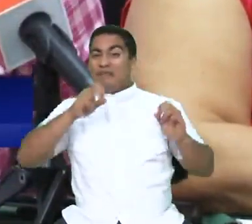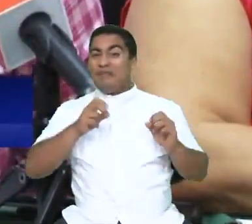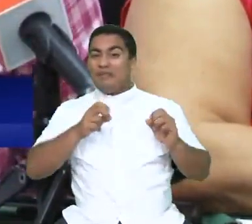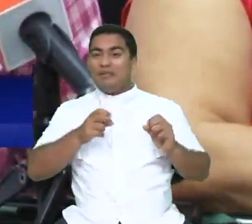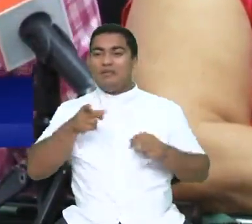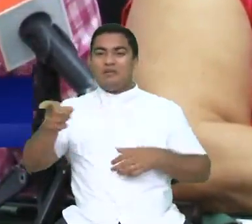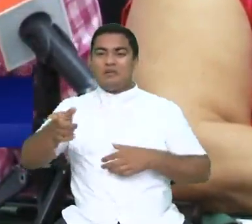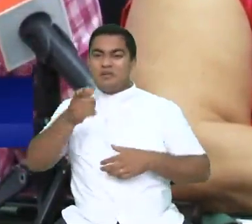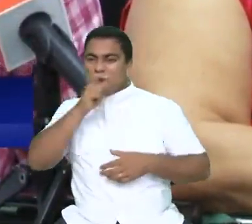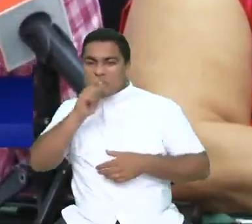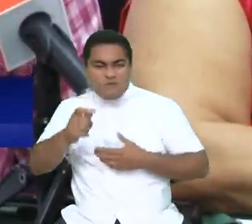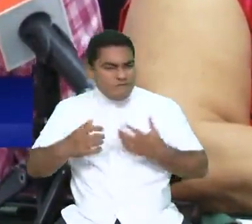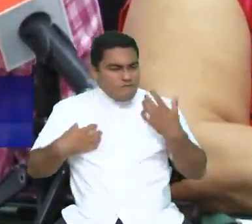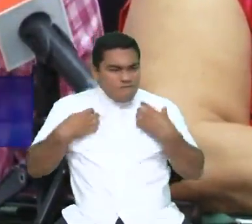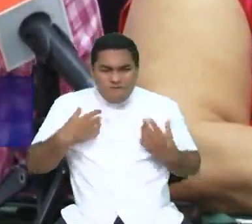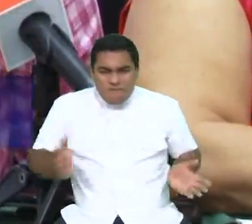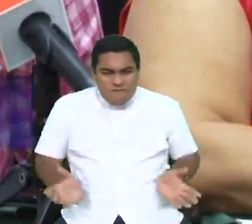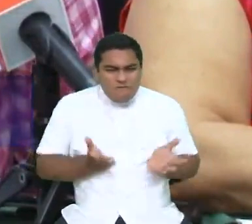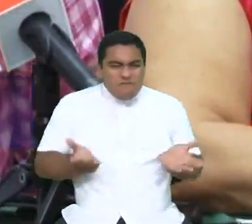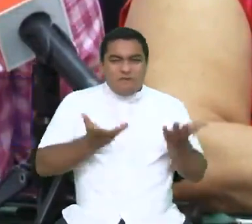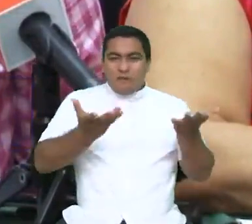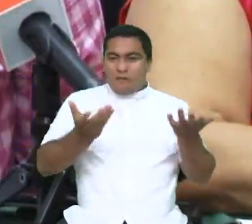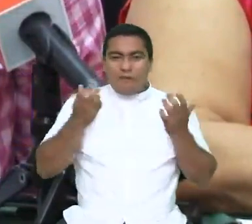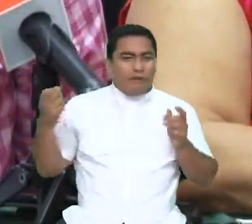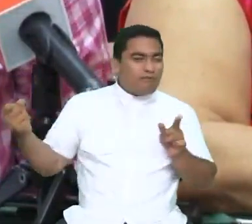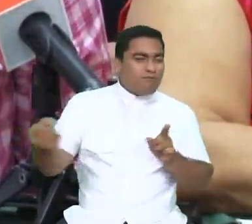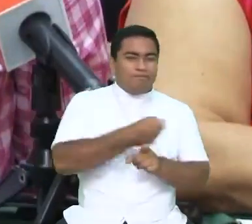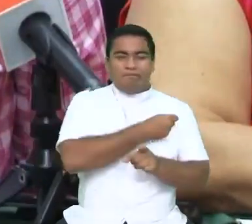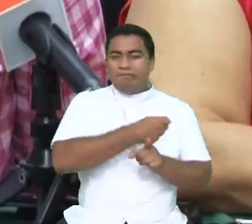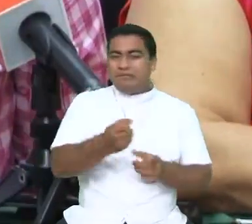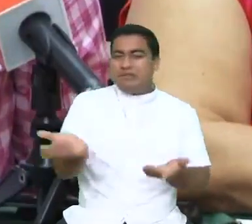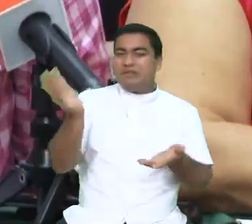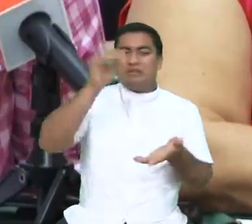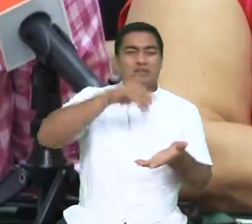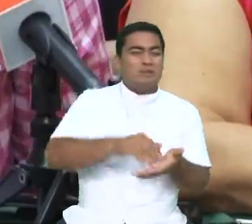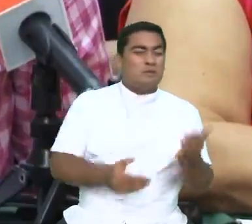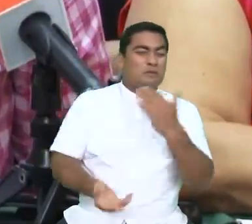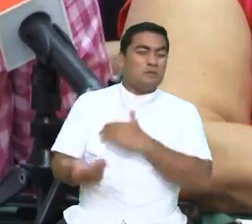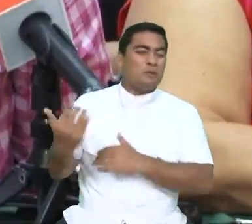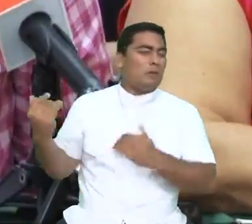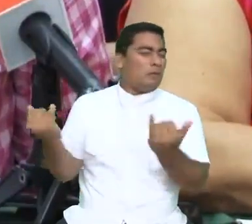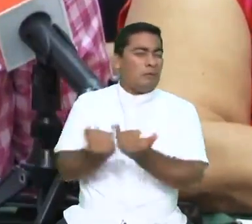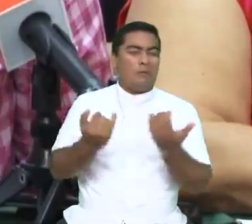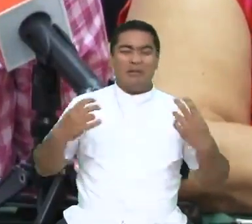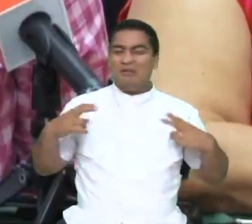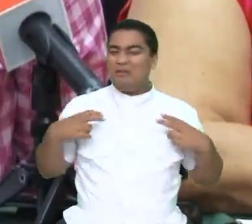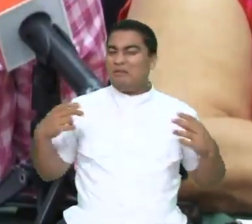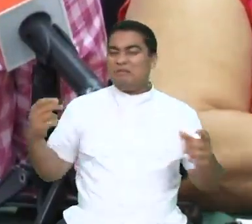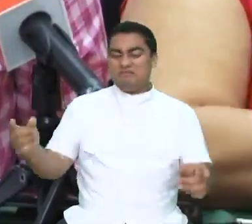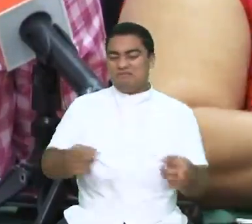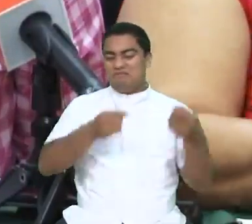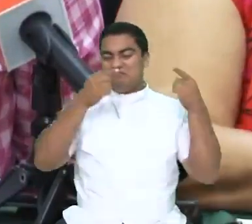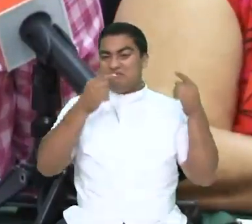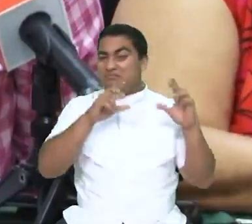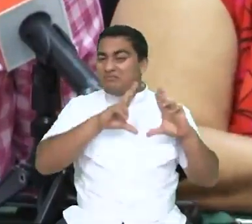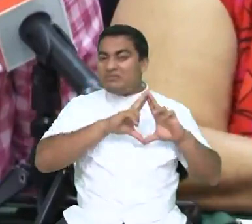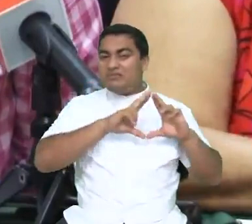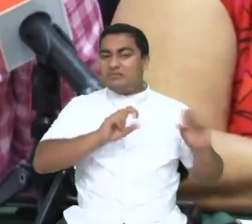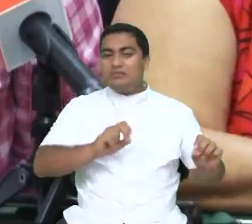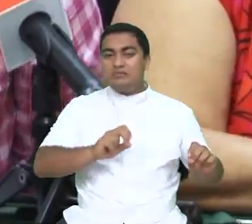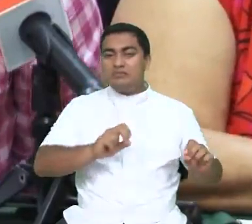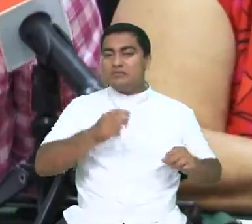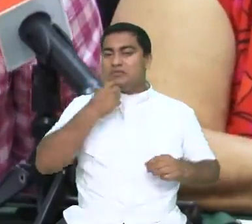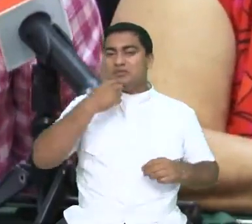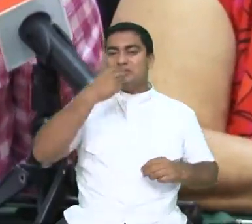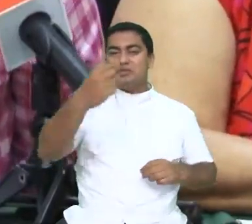y aspiran a repetir sus actos de violencia misógina y contra el pueblo humilde, les advertimos